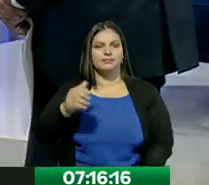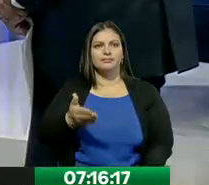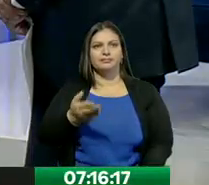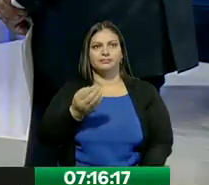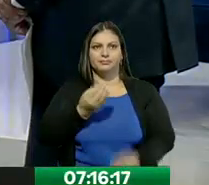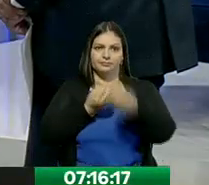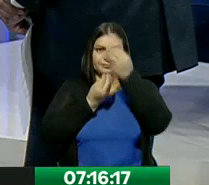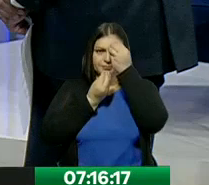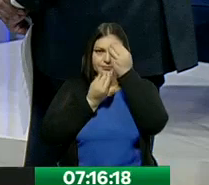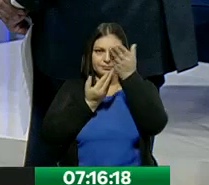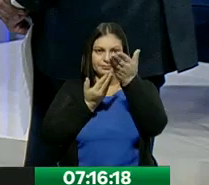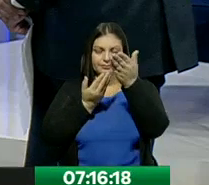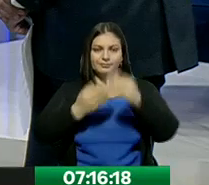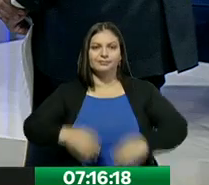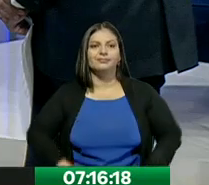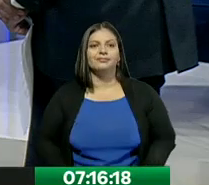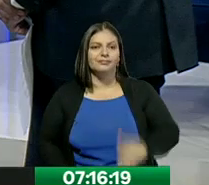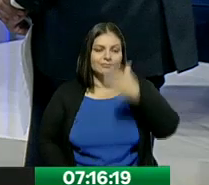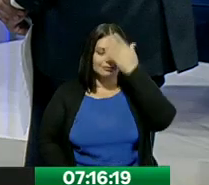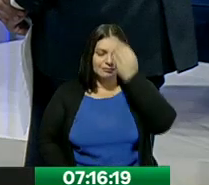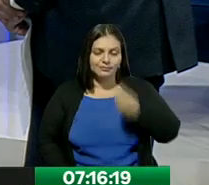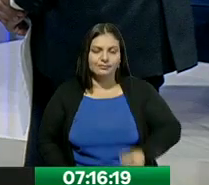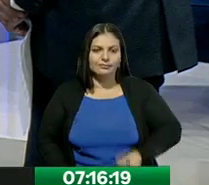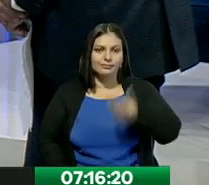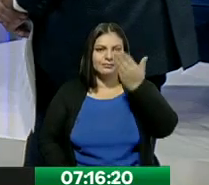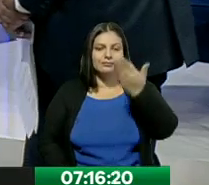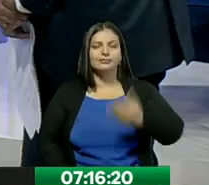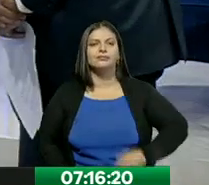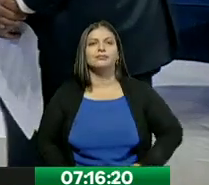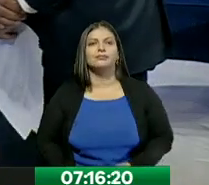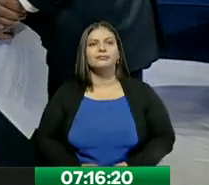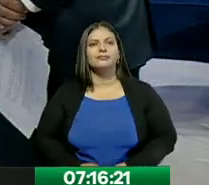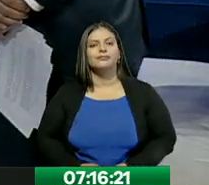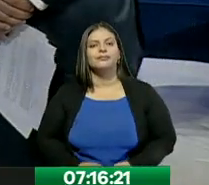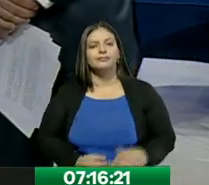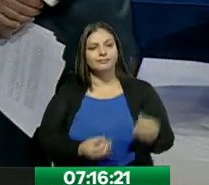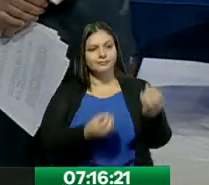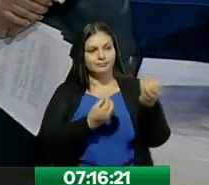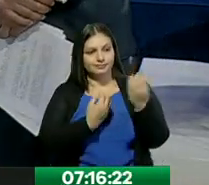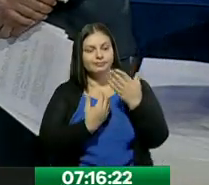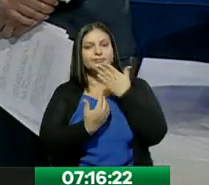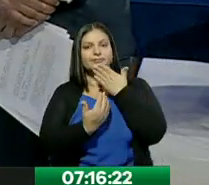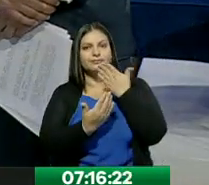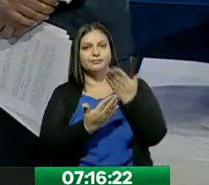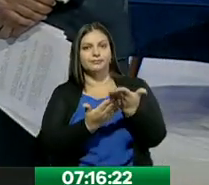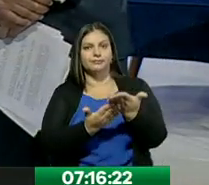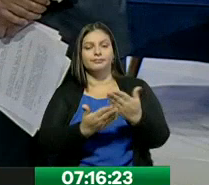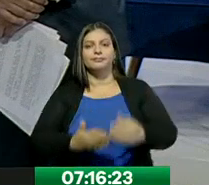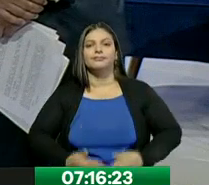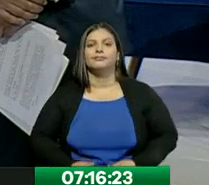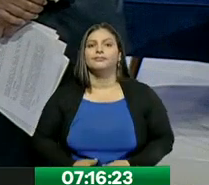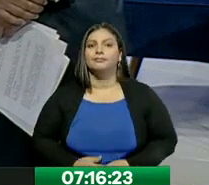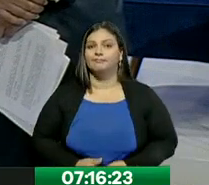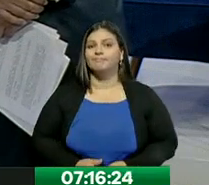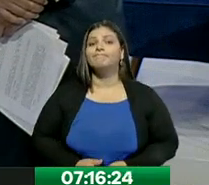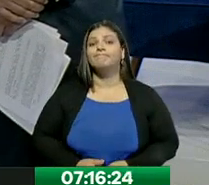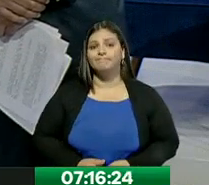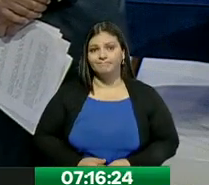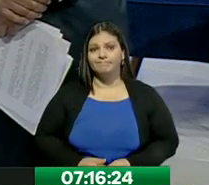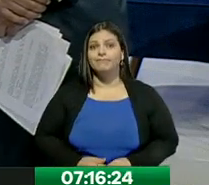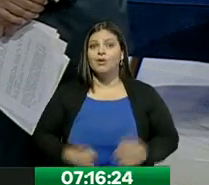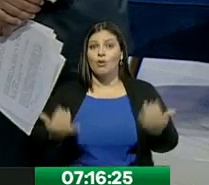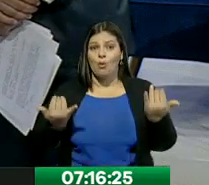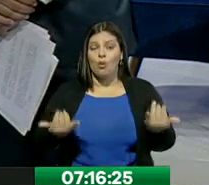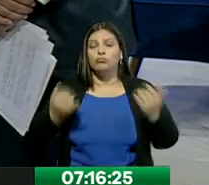es la información. Buenos días. Perfecto, Jorge, muchas gracias por la información. Y sí, recordarles a los televidentes que manejen